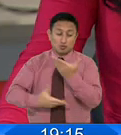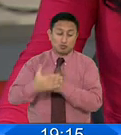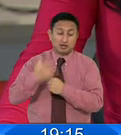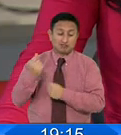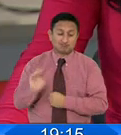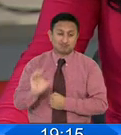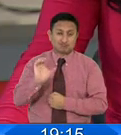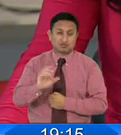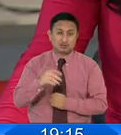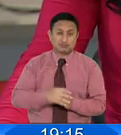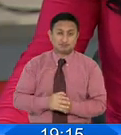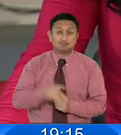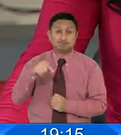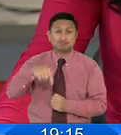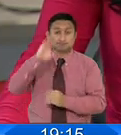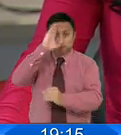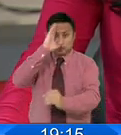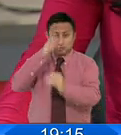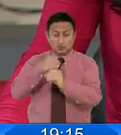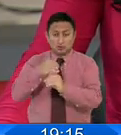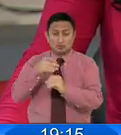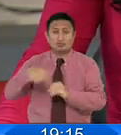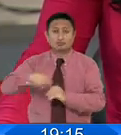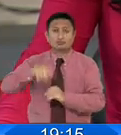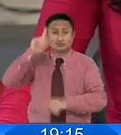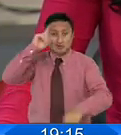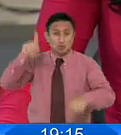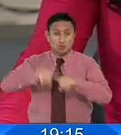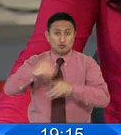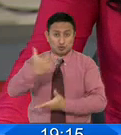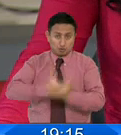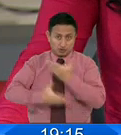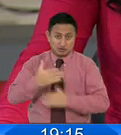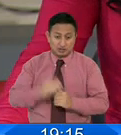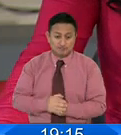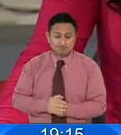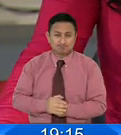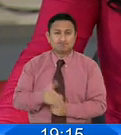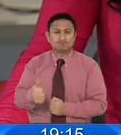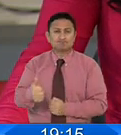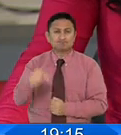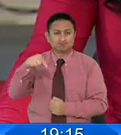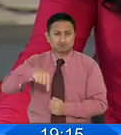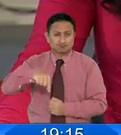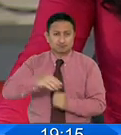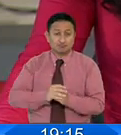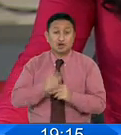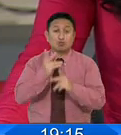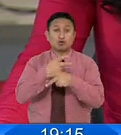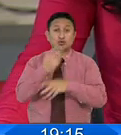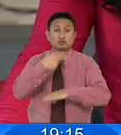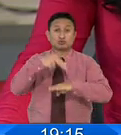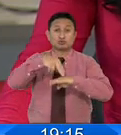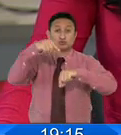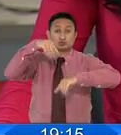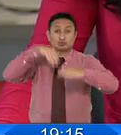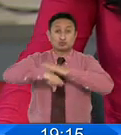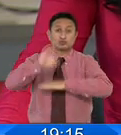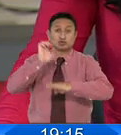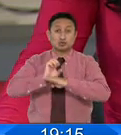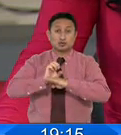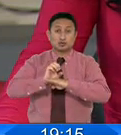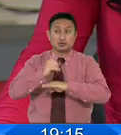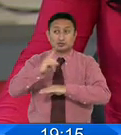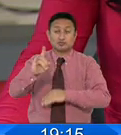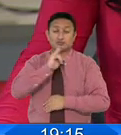La misma busca la consolidación de un acuerdo comercial. El mismo también permitirá que productos nacionales ingresen al país norteamericano